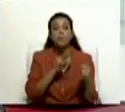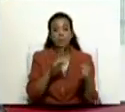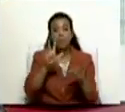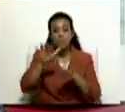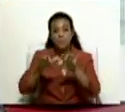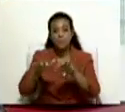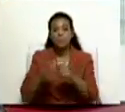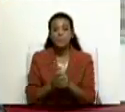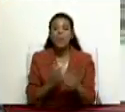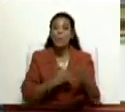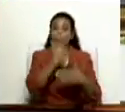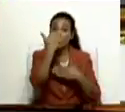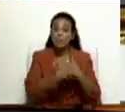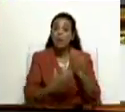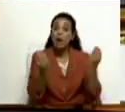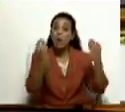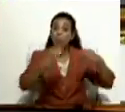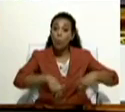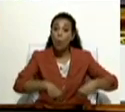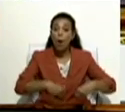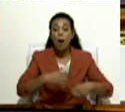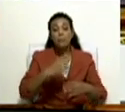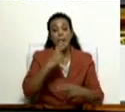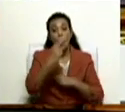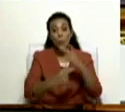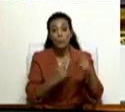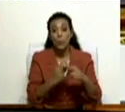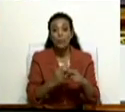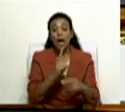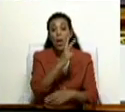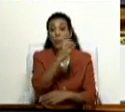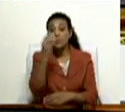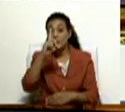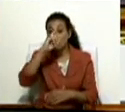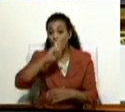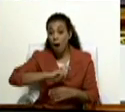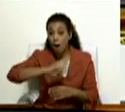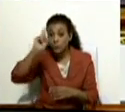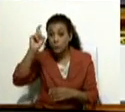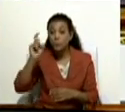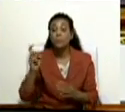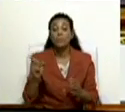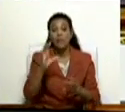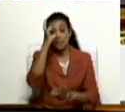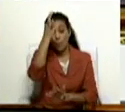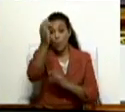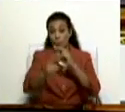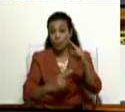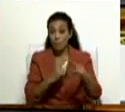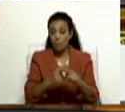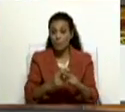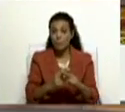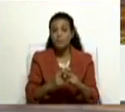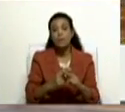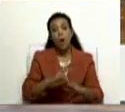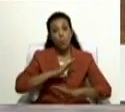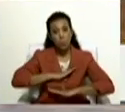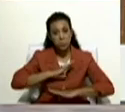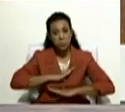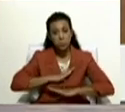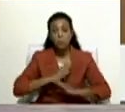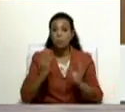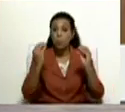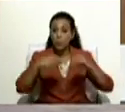secretaria proyecto de acuerdo en conem al Bicentenario de la toma de Puerto cabello de conformidad con lo